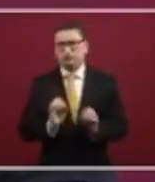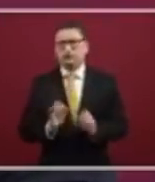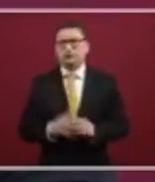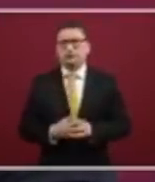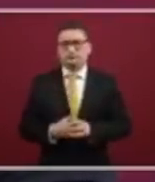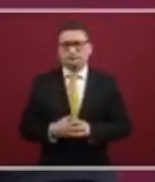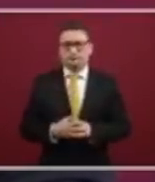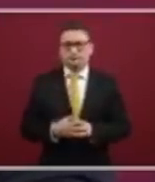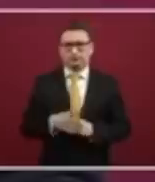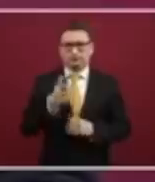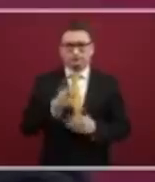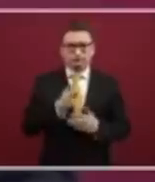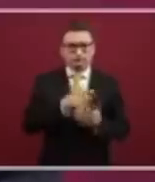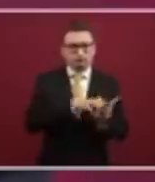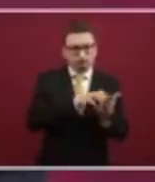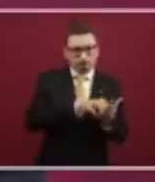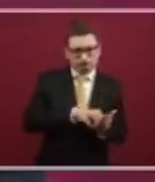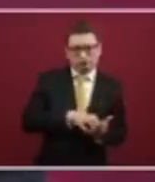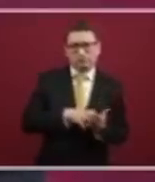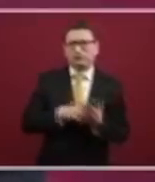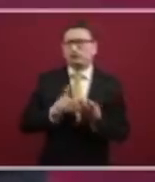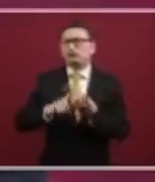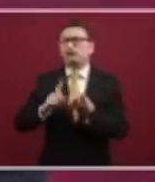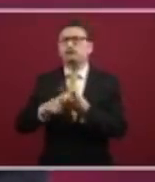El ajuste se está haciendo arriba.